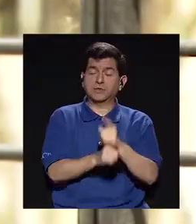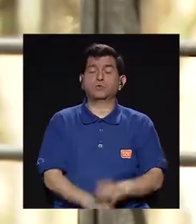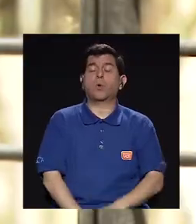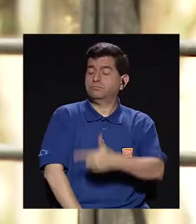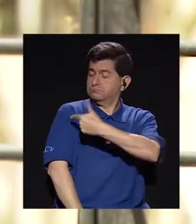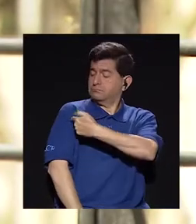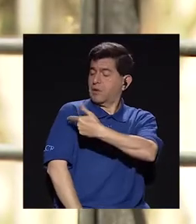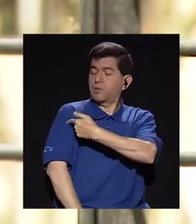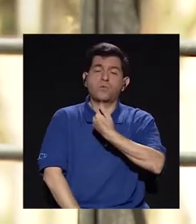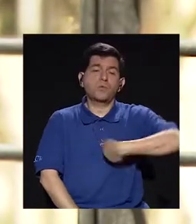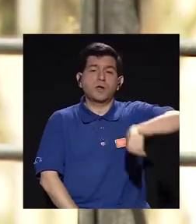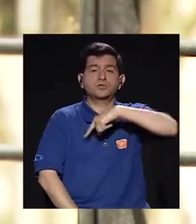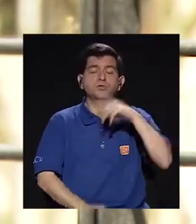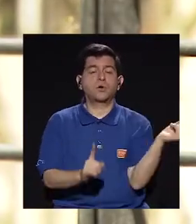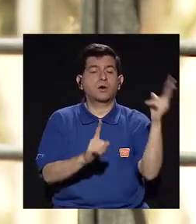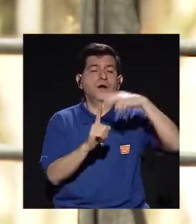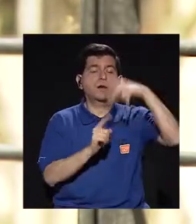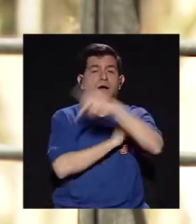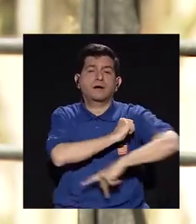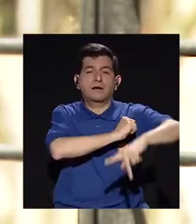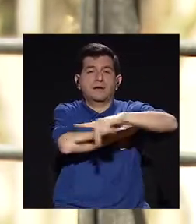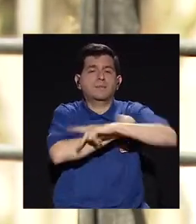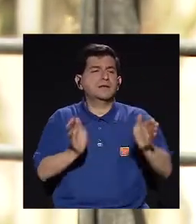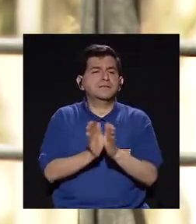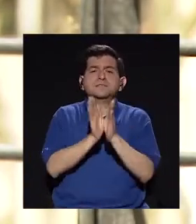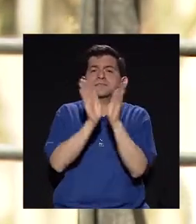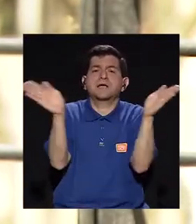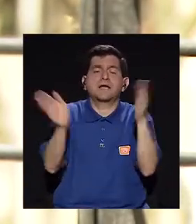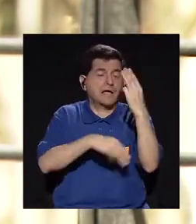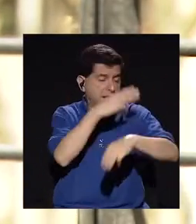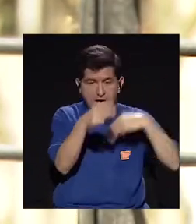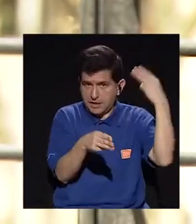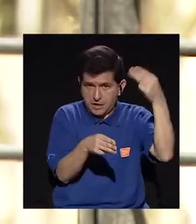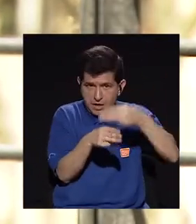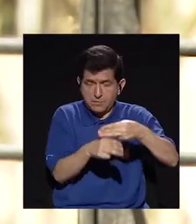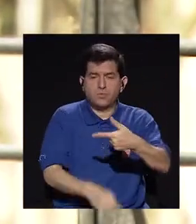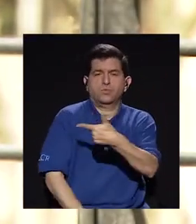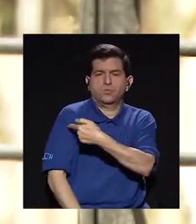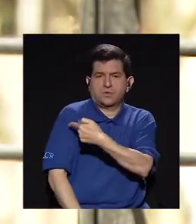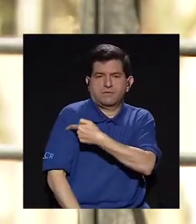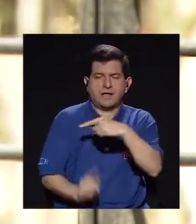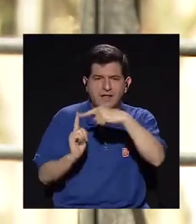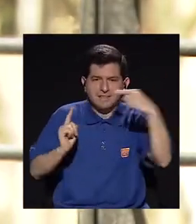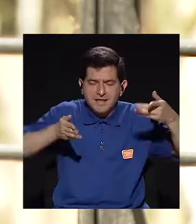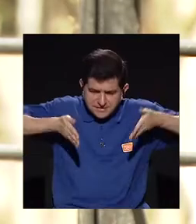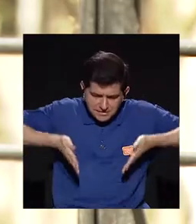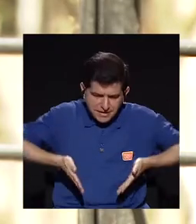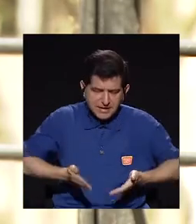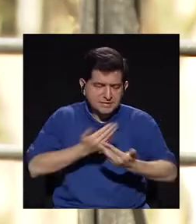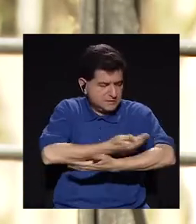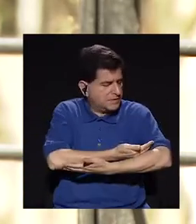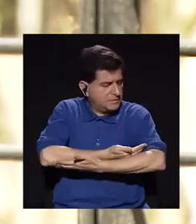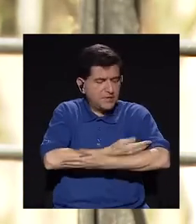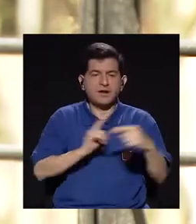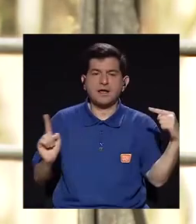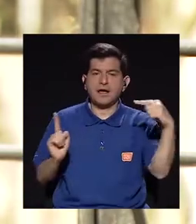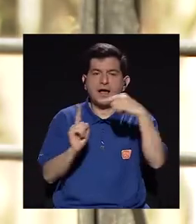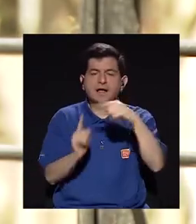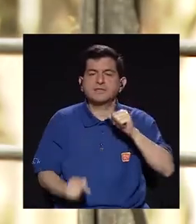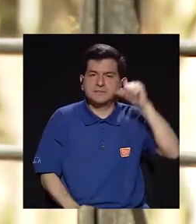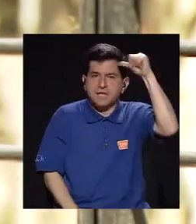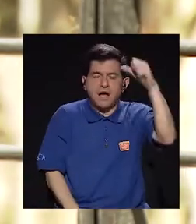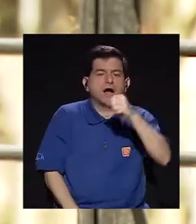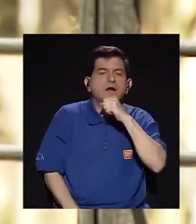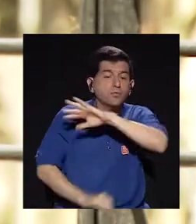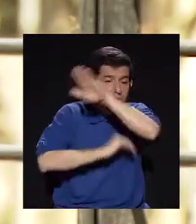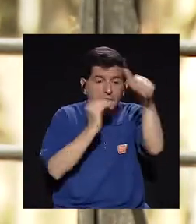la vacunación que nosotros aplicamos en el país y en general a nivel mundial se vacuna desde que el niño nace hasta adultos mayores.